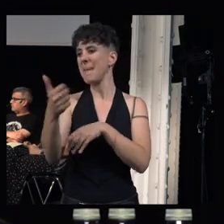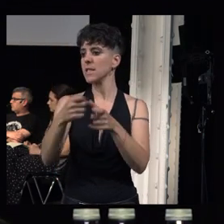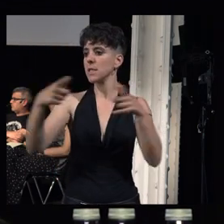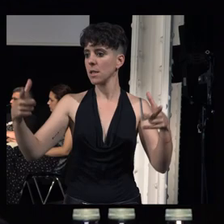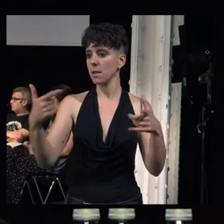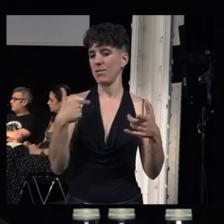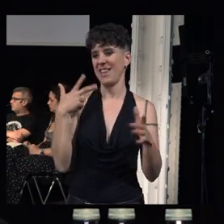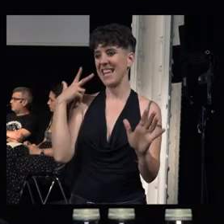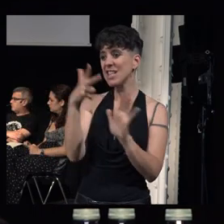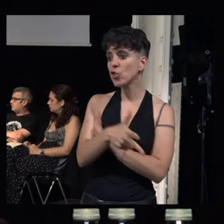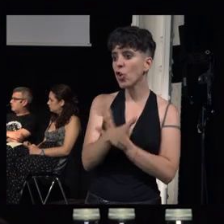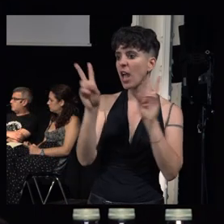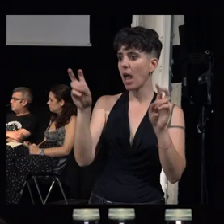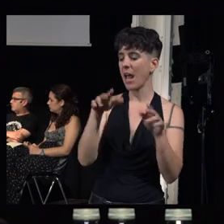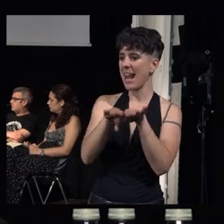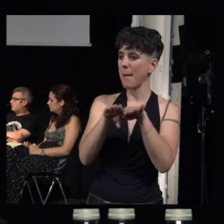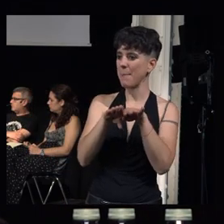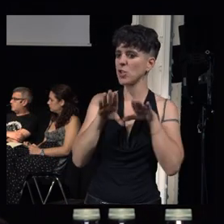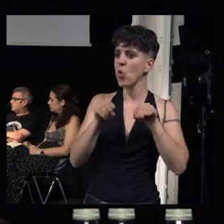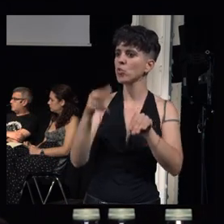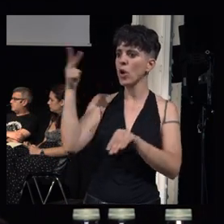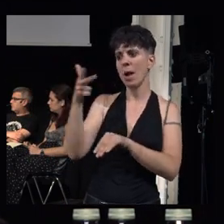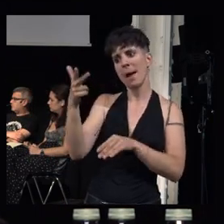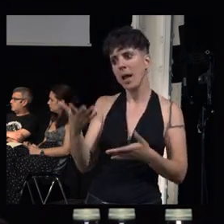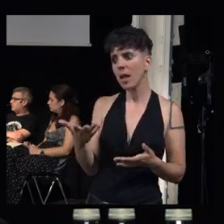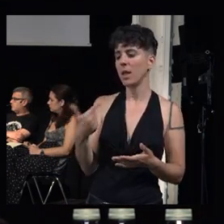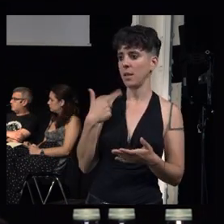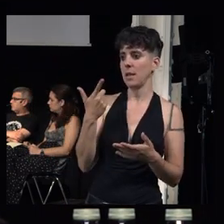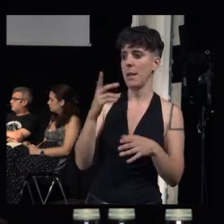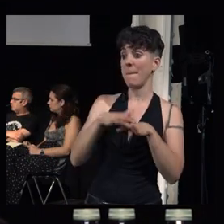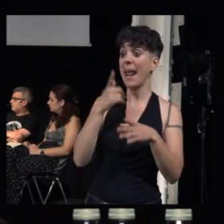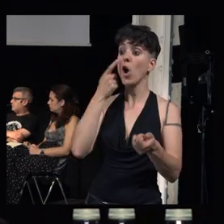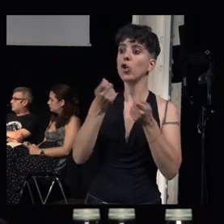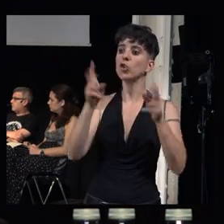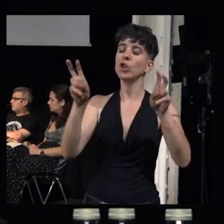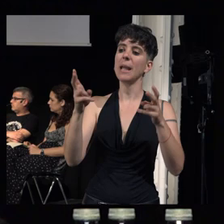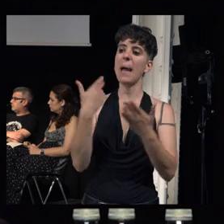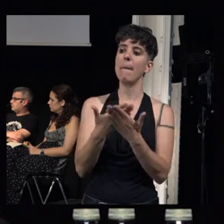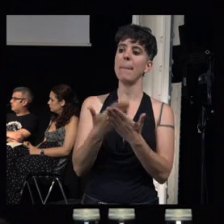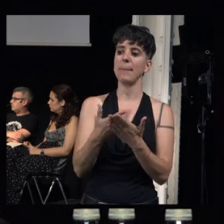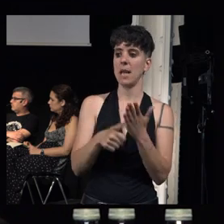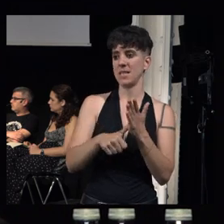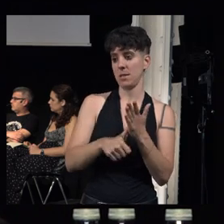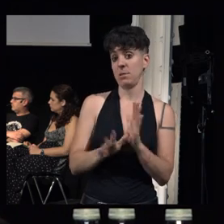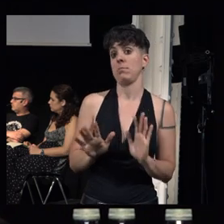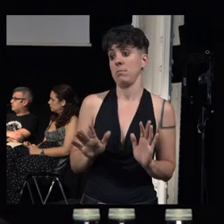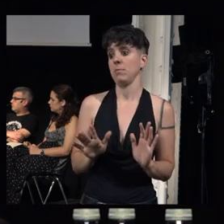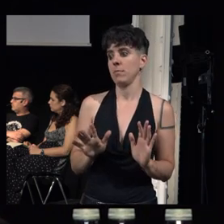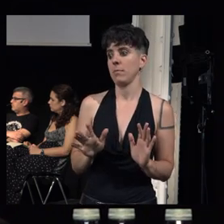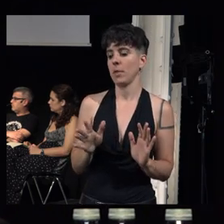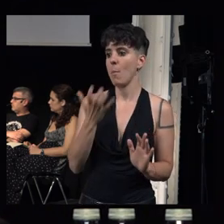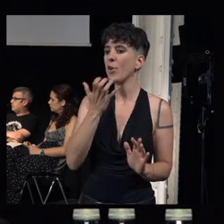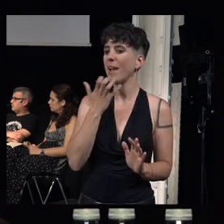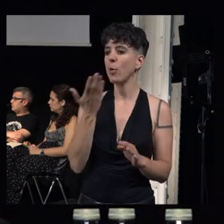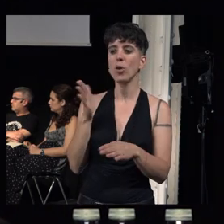barrio de Lavapiés respecto al uso de las cámaras de videovigilancia, ¿vale?, para el control de los papeles, por ejemplo, ¿no? Este sería